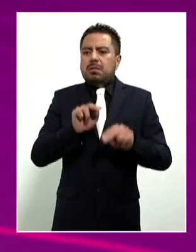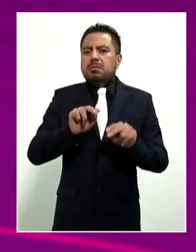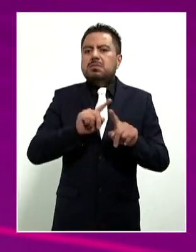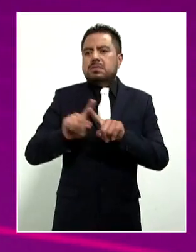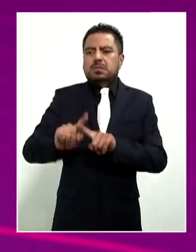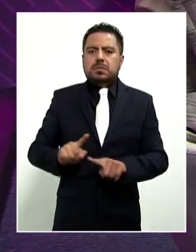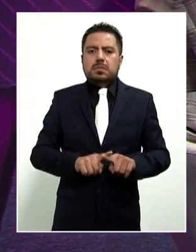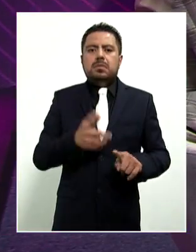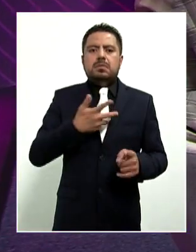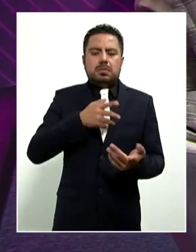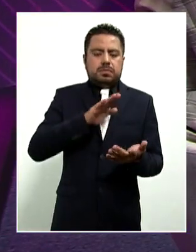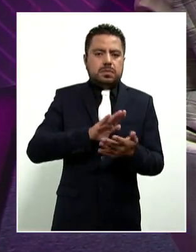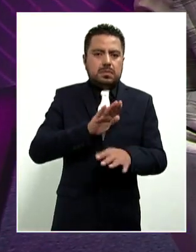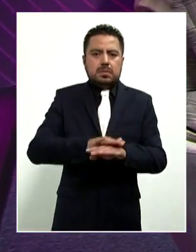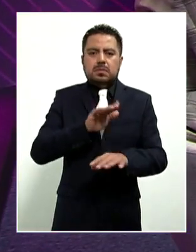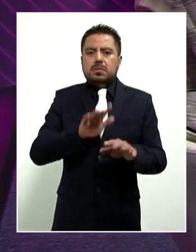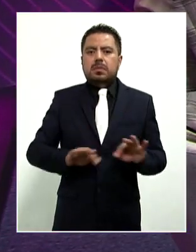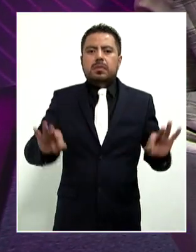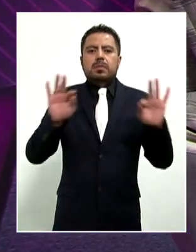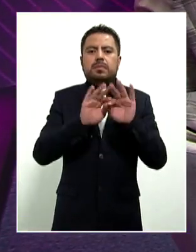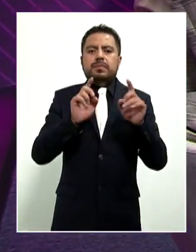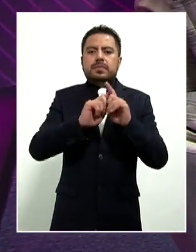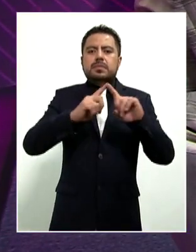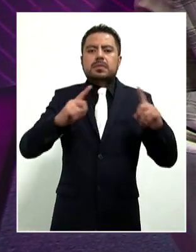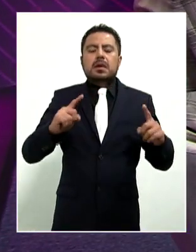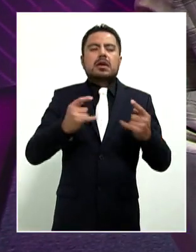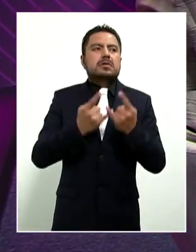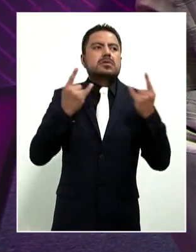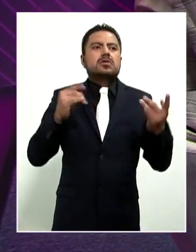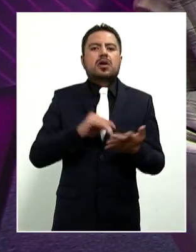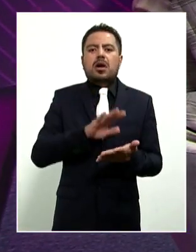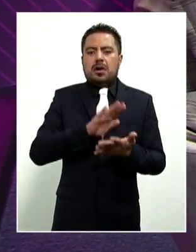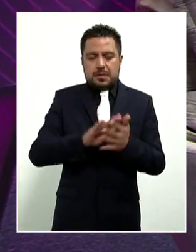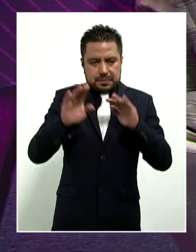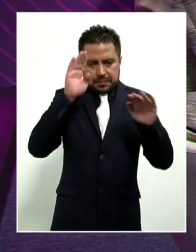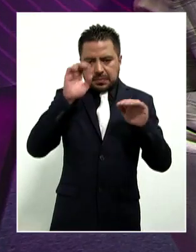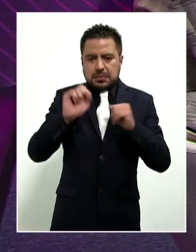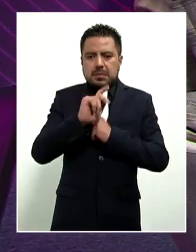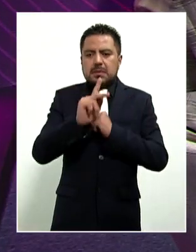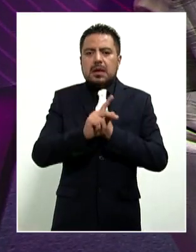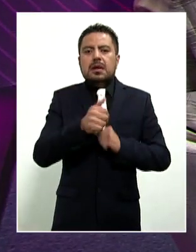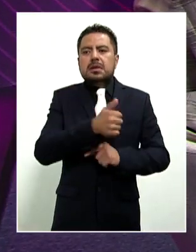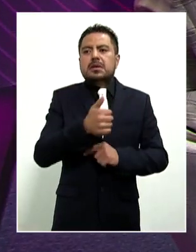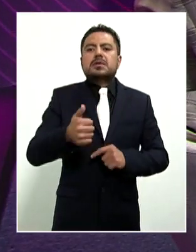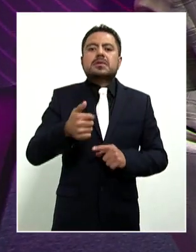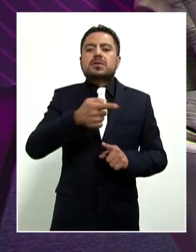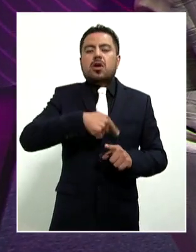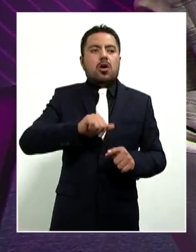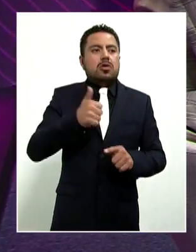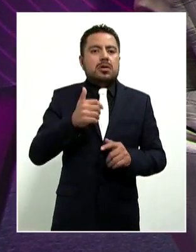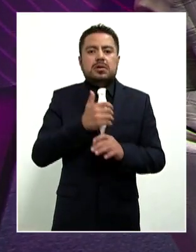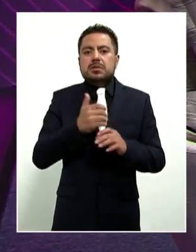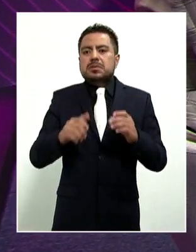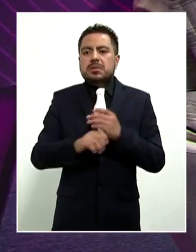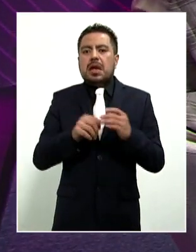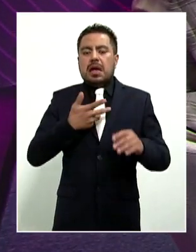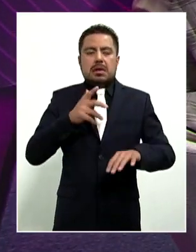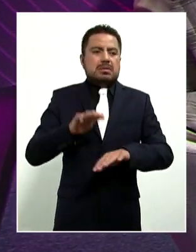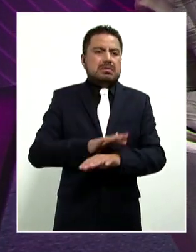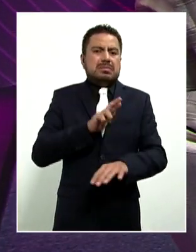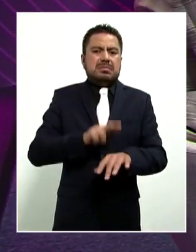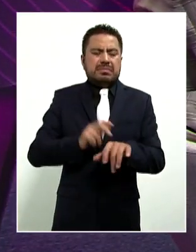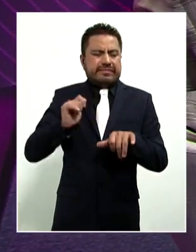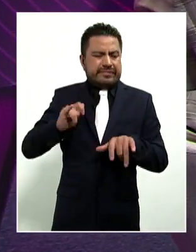y que tuvieron una gran importancia en el desarrollo histórico, en el pensamiento de este país. Por otro lado, tuvimos todas las grandes oleadas